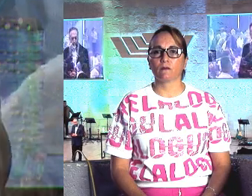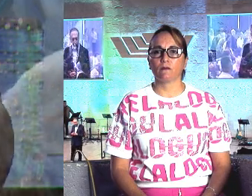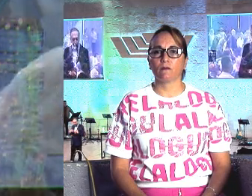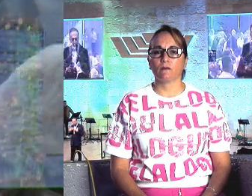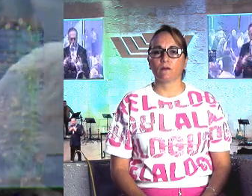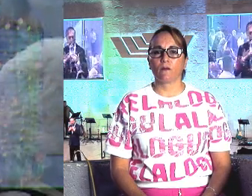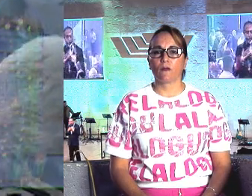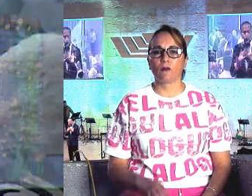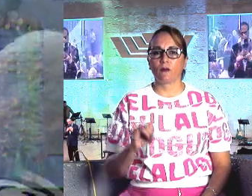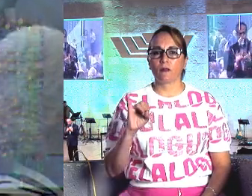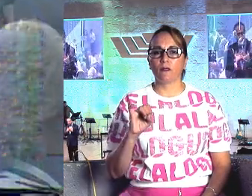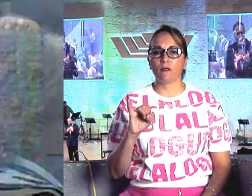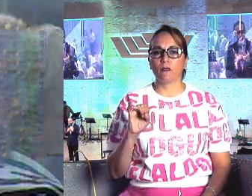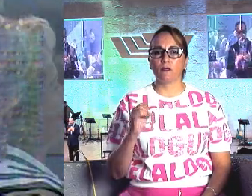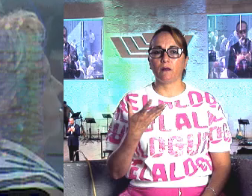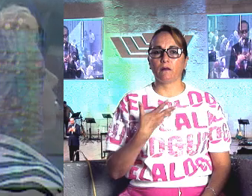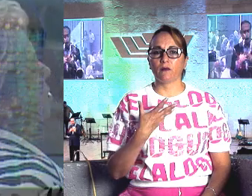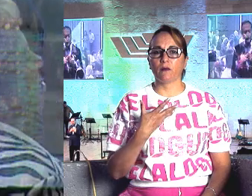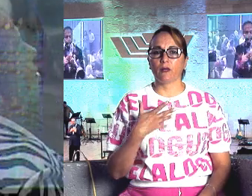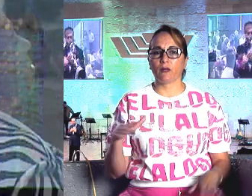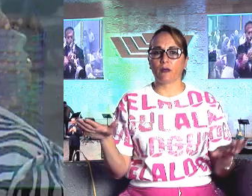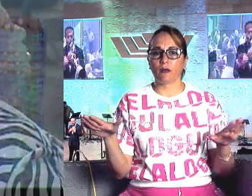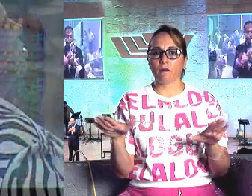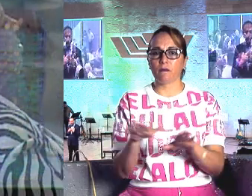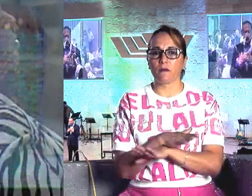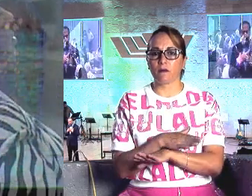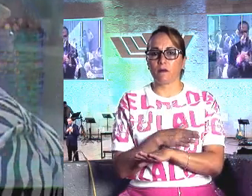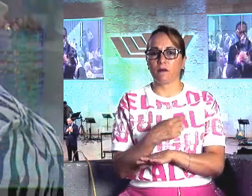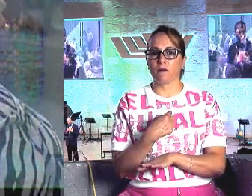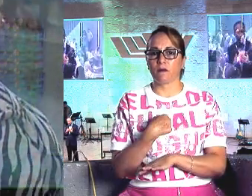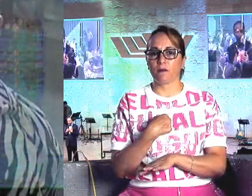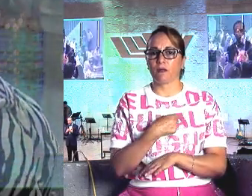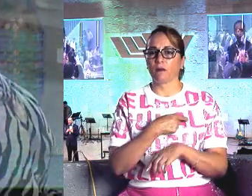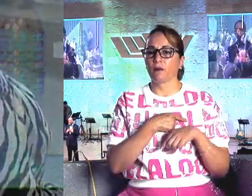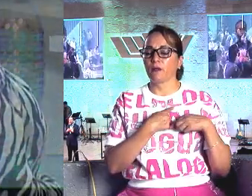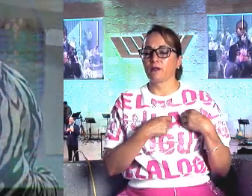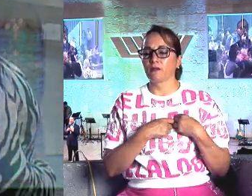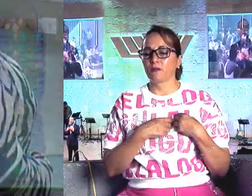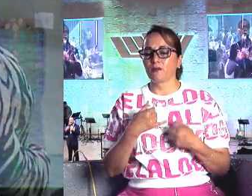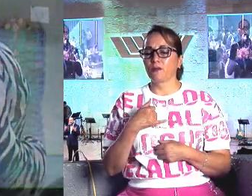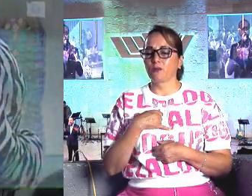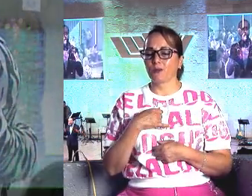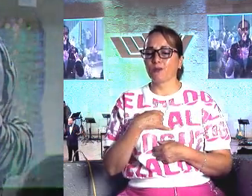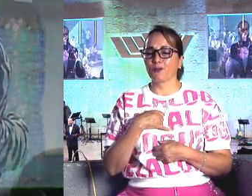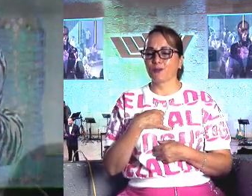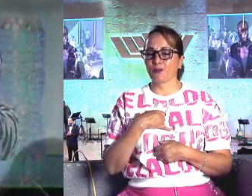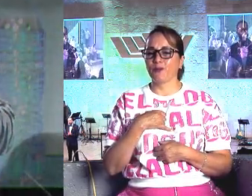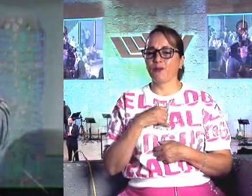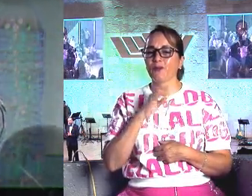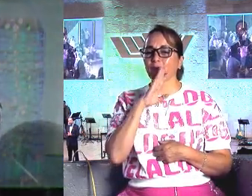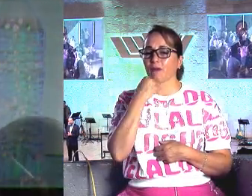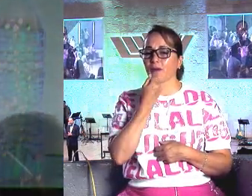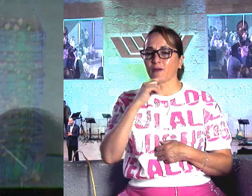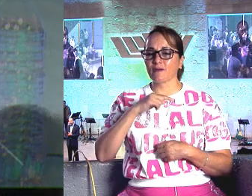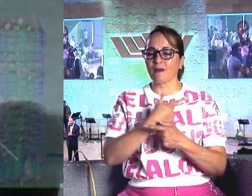Y si tengo que cambiar en mi corazón, hoy, Señor, yo quiero ser libre de amargura.